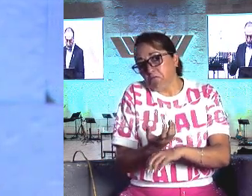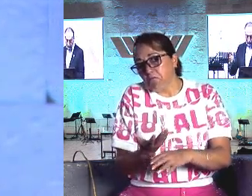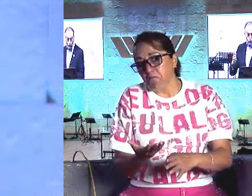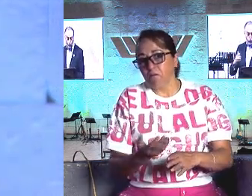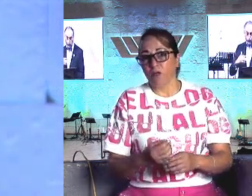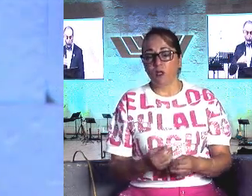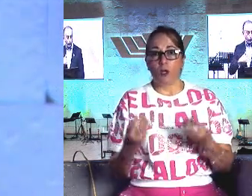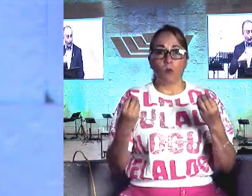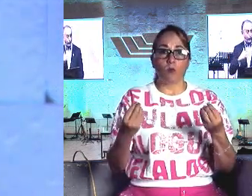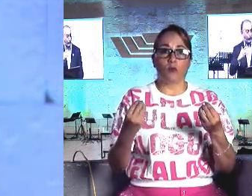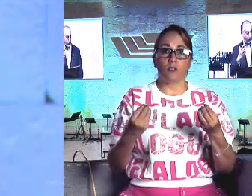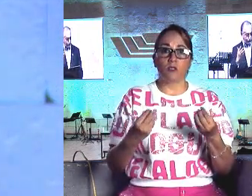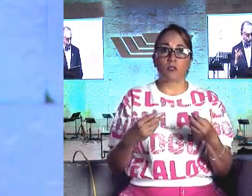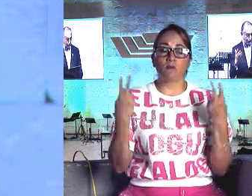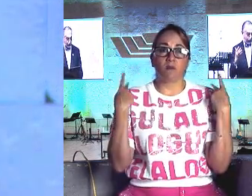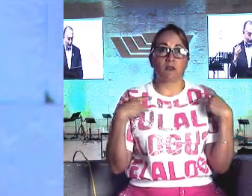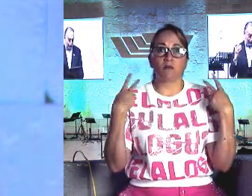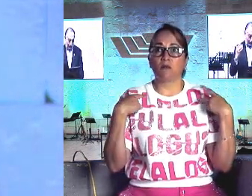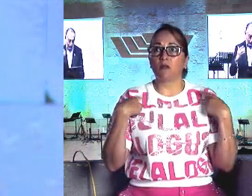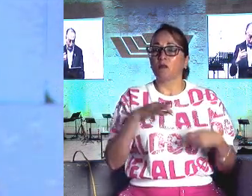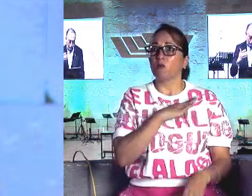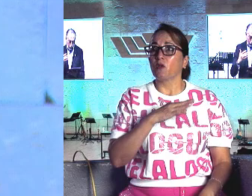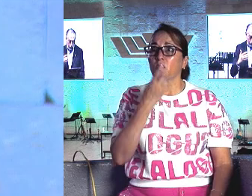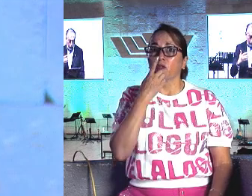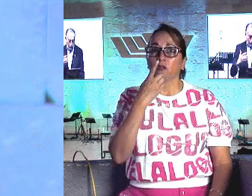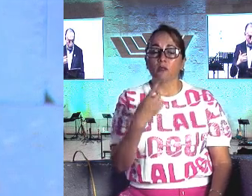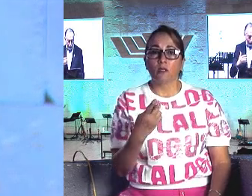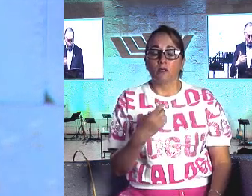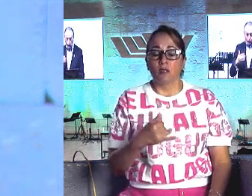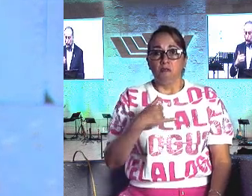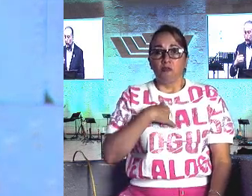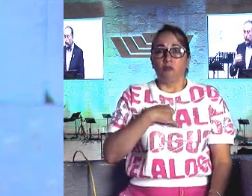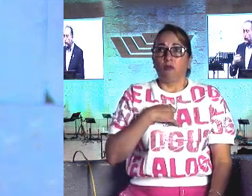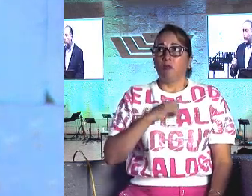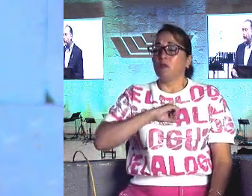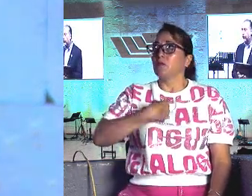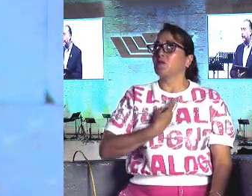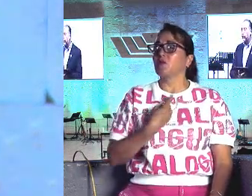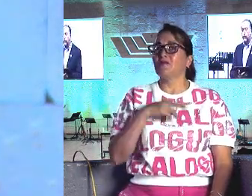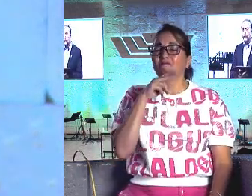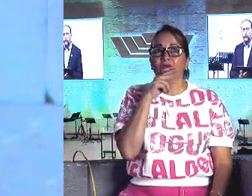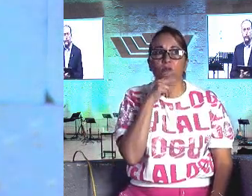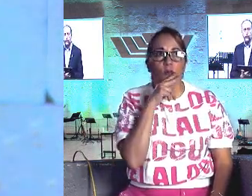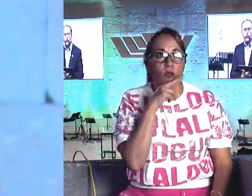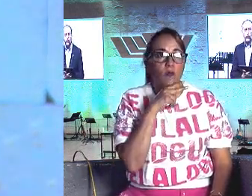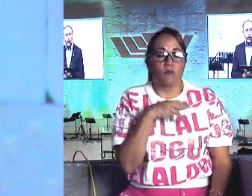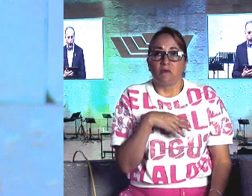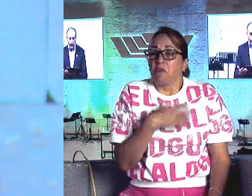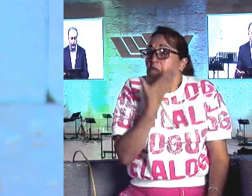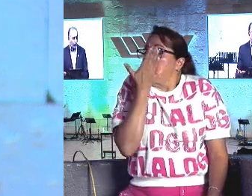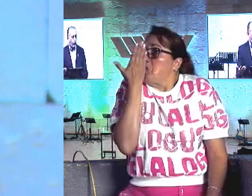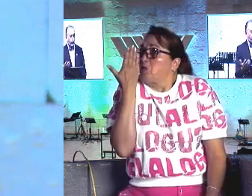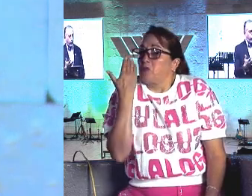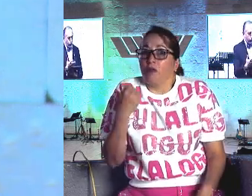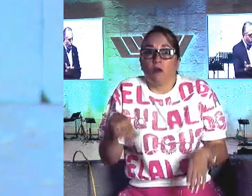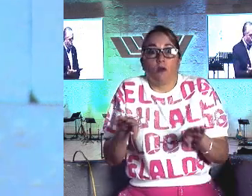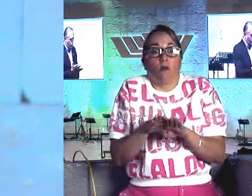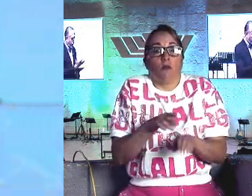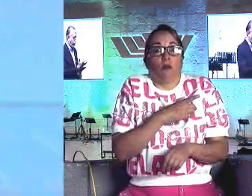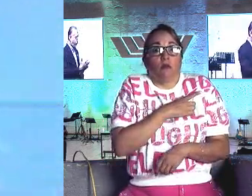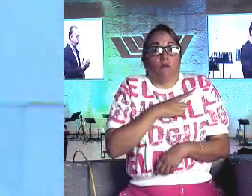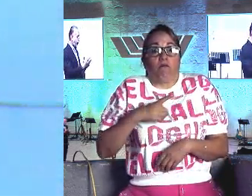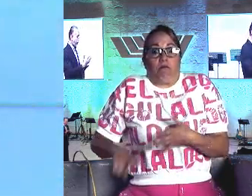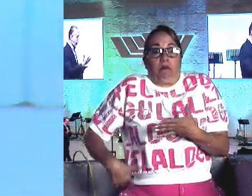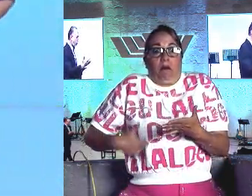Y muchas personas suelen decir: es que estoy muy preocupado y no sé cómo pagar mis deudas. Hay gente que luego yo me llego a encontrar